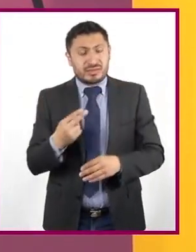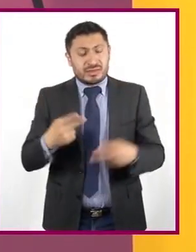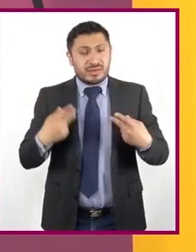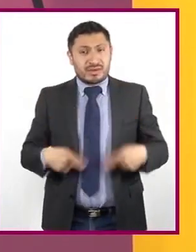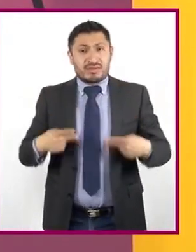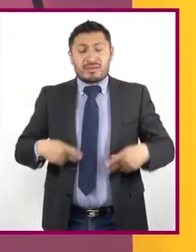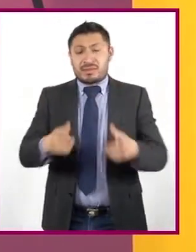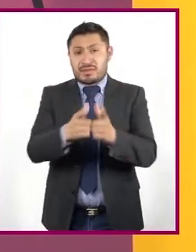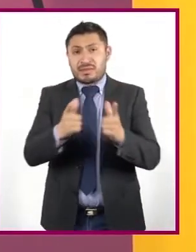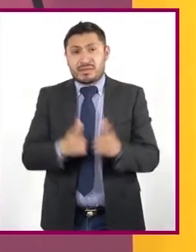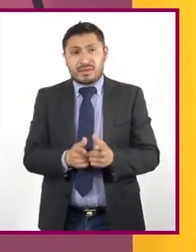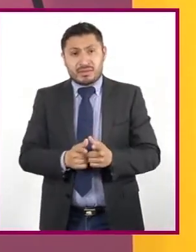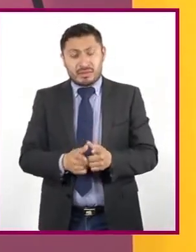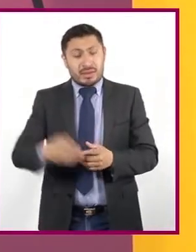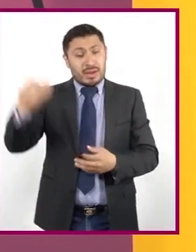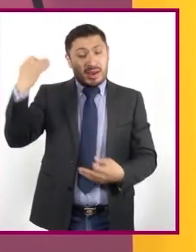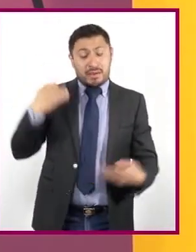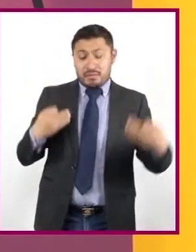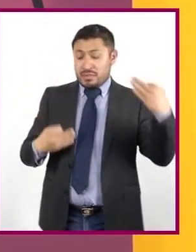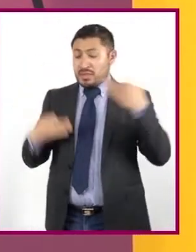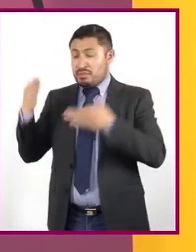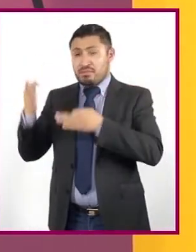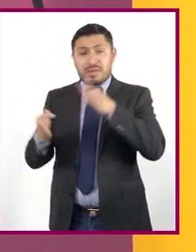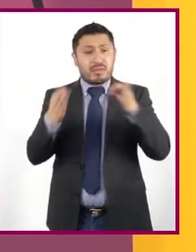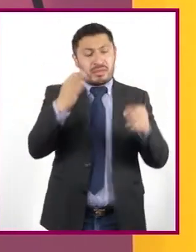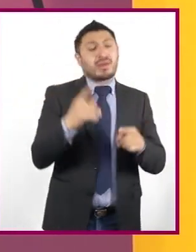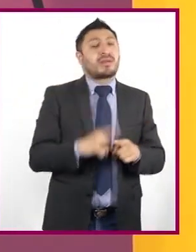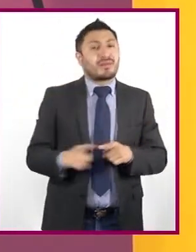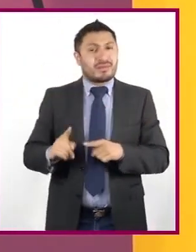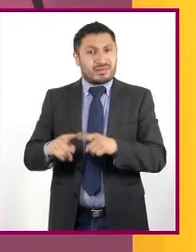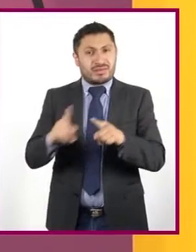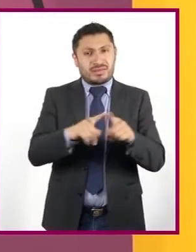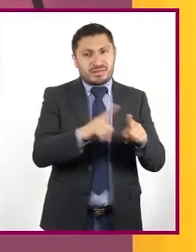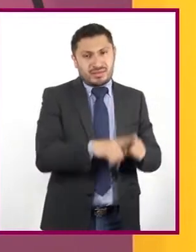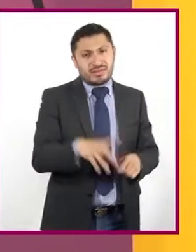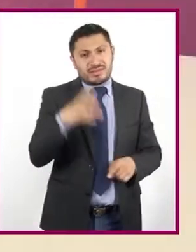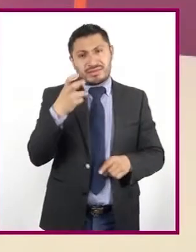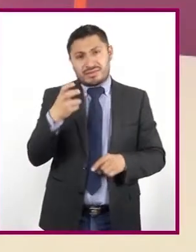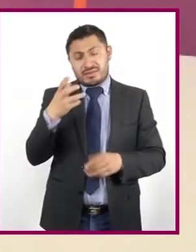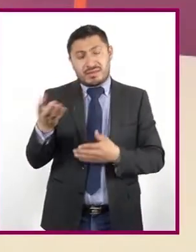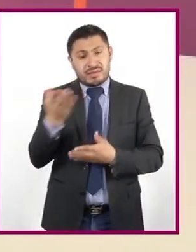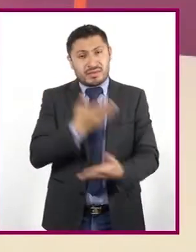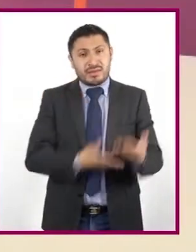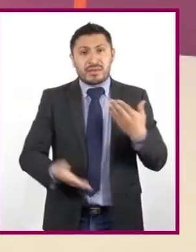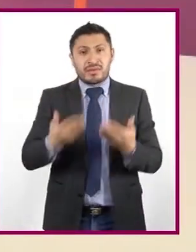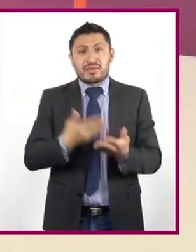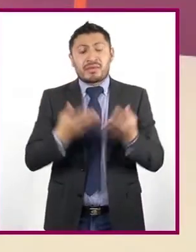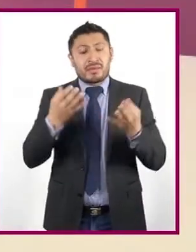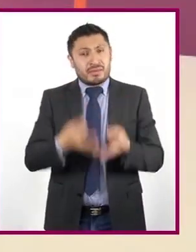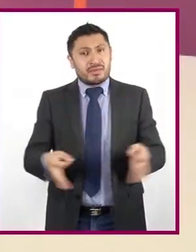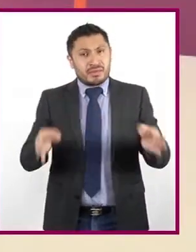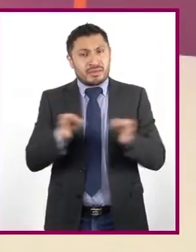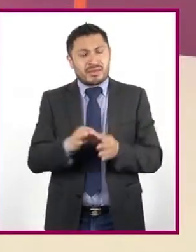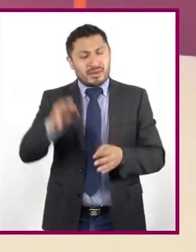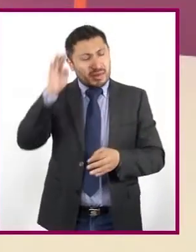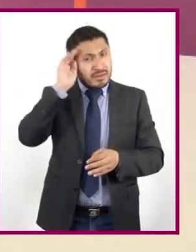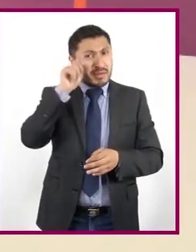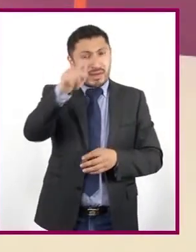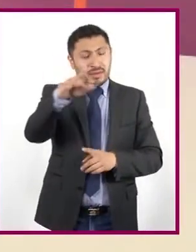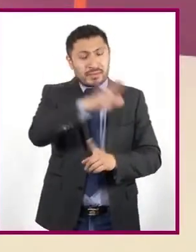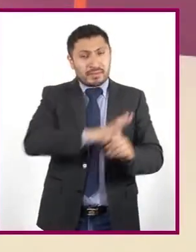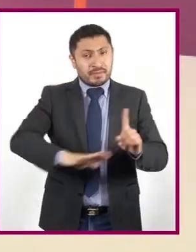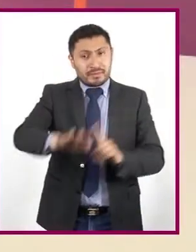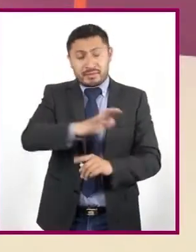grupos. Aceptarnos como diferentes es una condición para la convivencia. Piensen en su localidad. Seguro